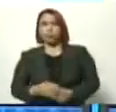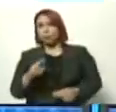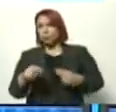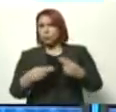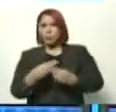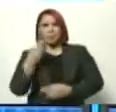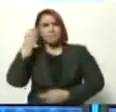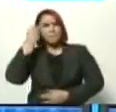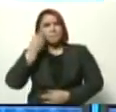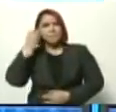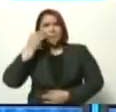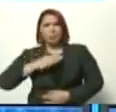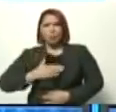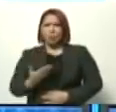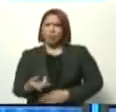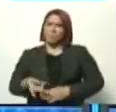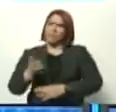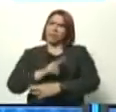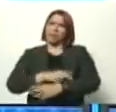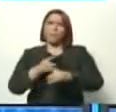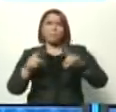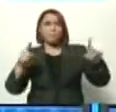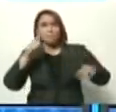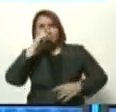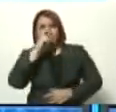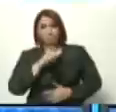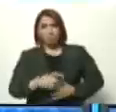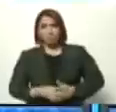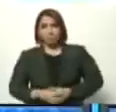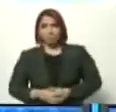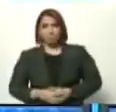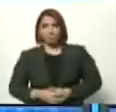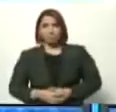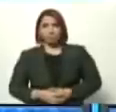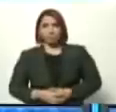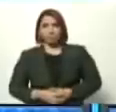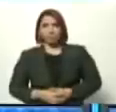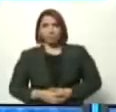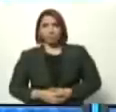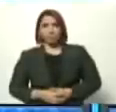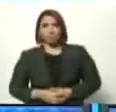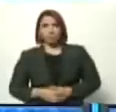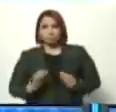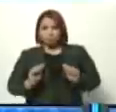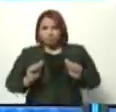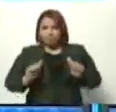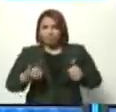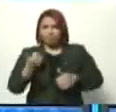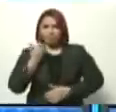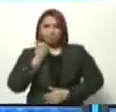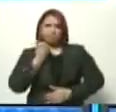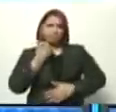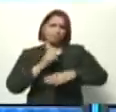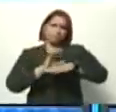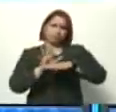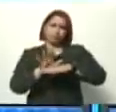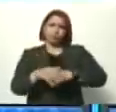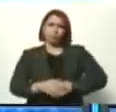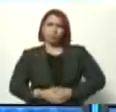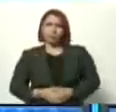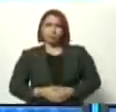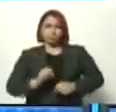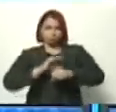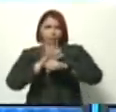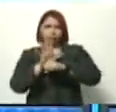pensó que podía ser peor, pero en el año de aparición de la pandemia, que impactó de